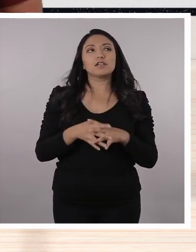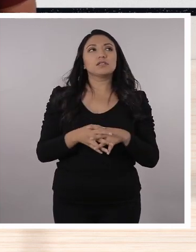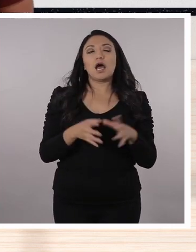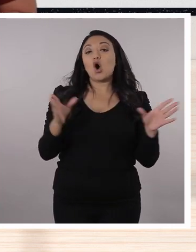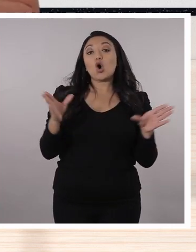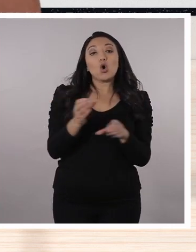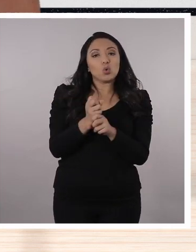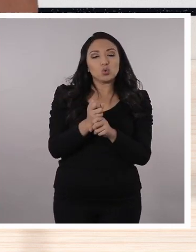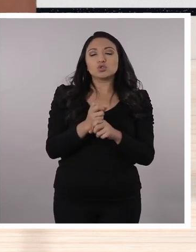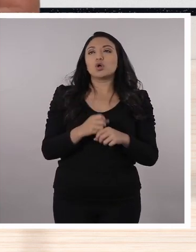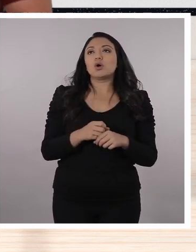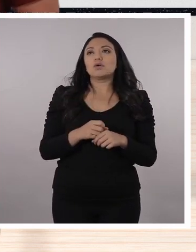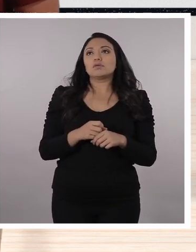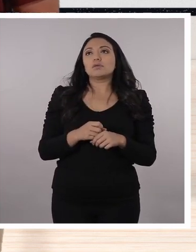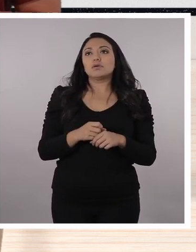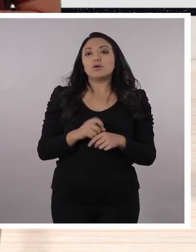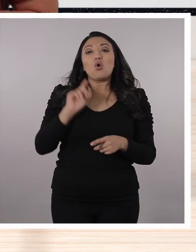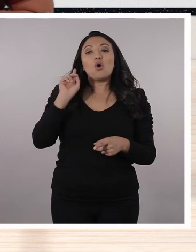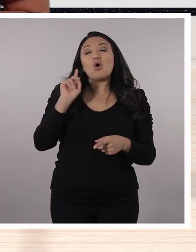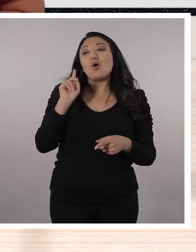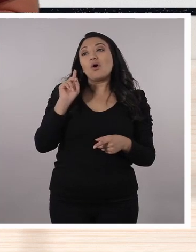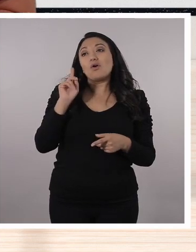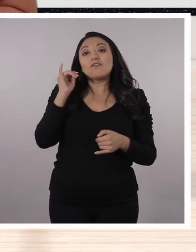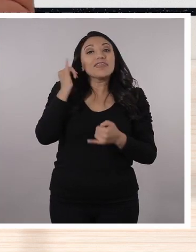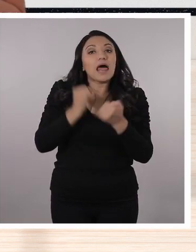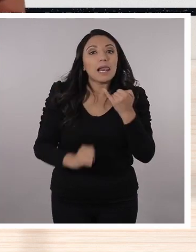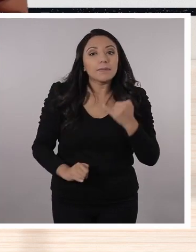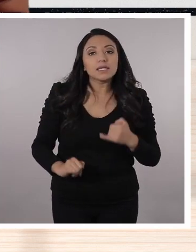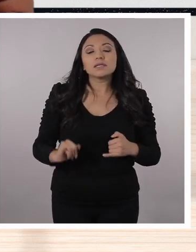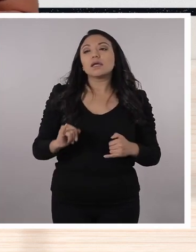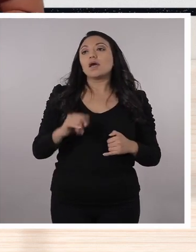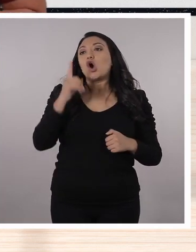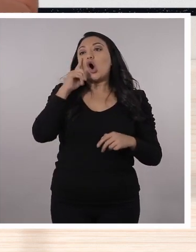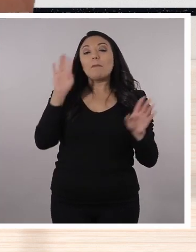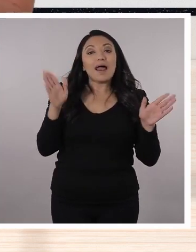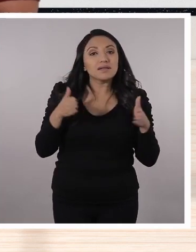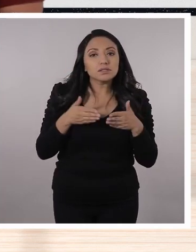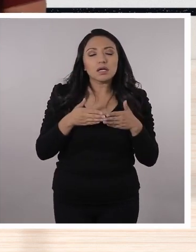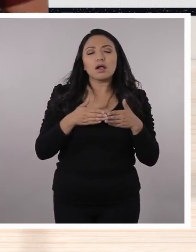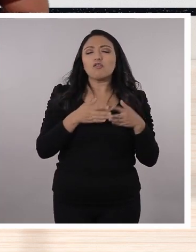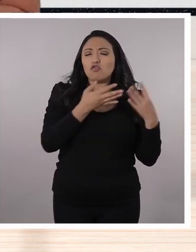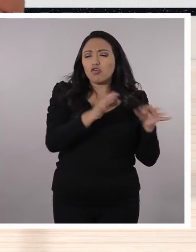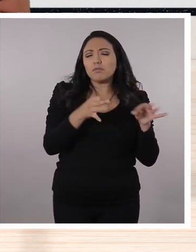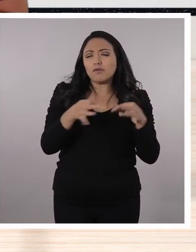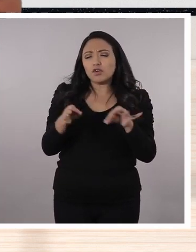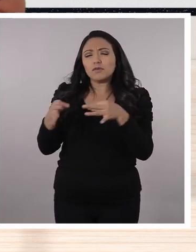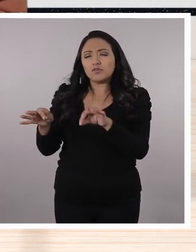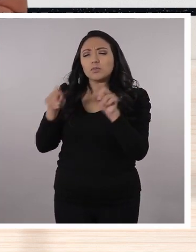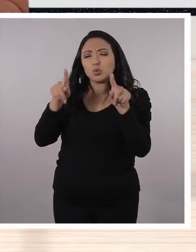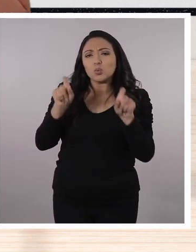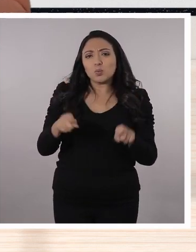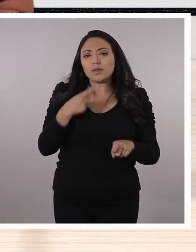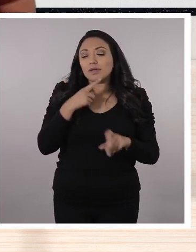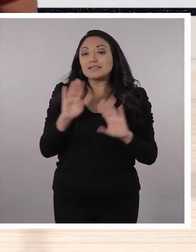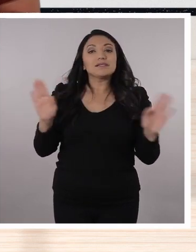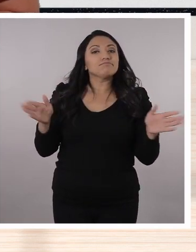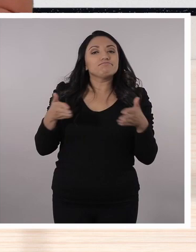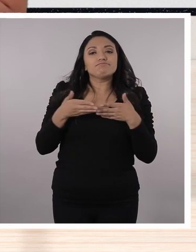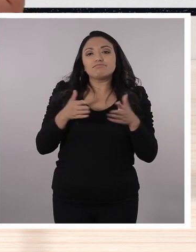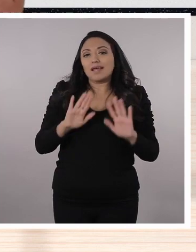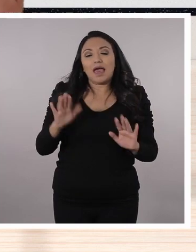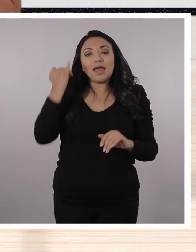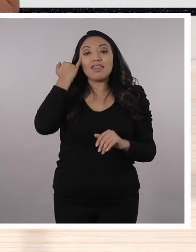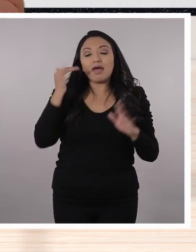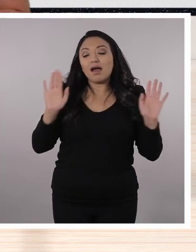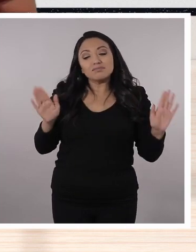para finalizar o en conclusión o en consecuencia o para cerrar. Hay muchas formas de expresar